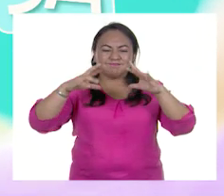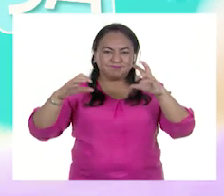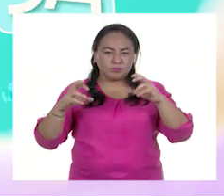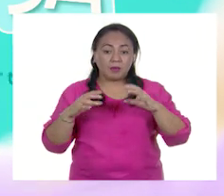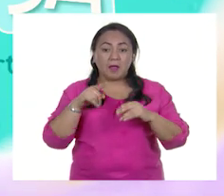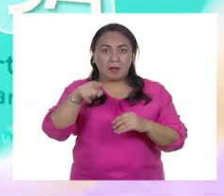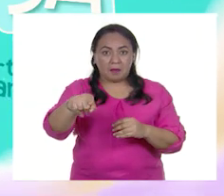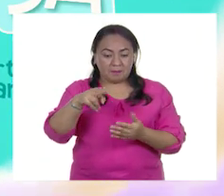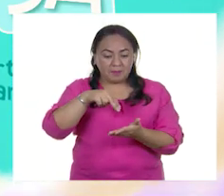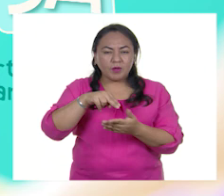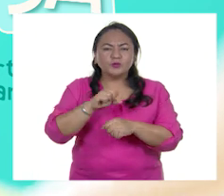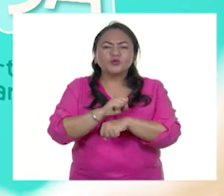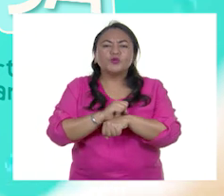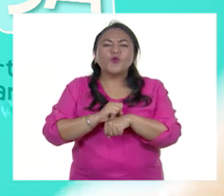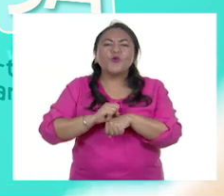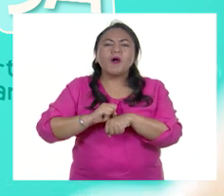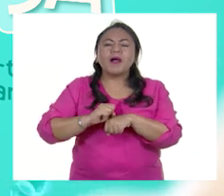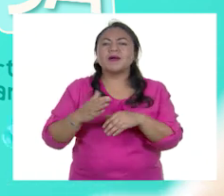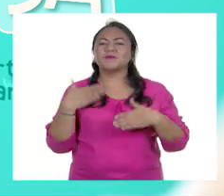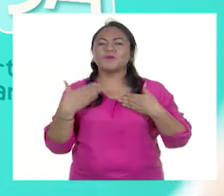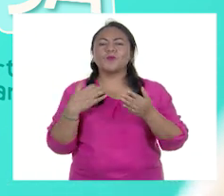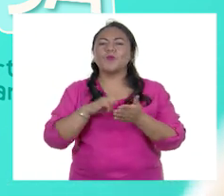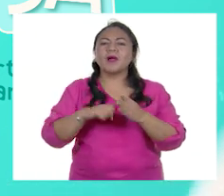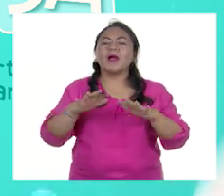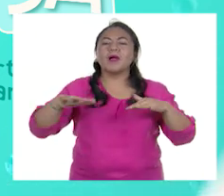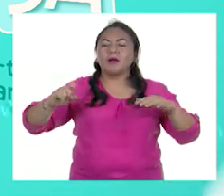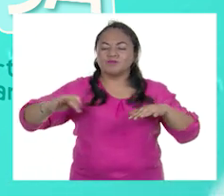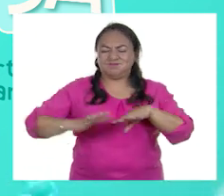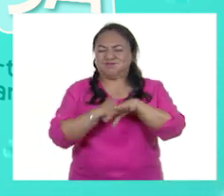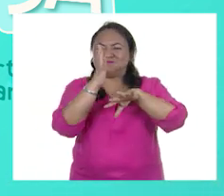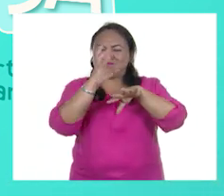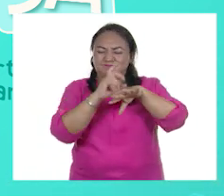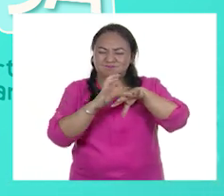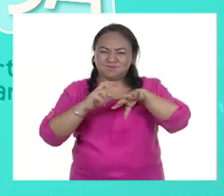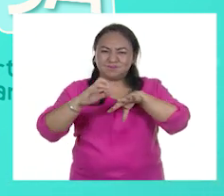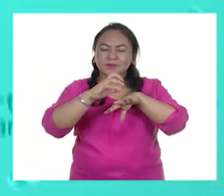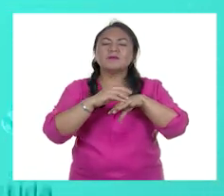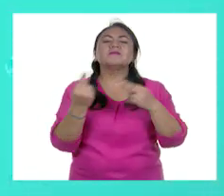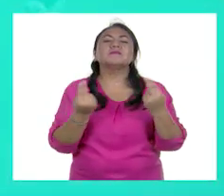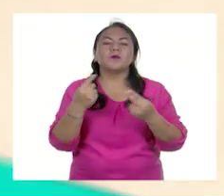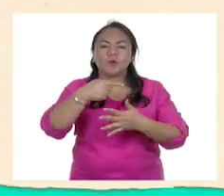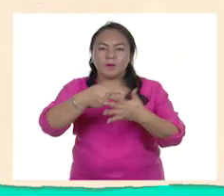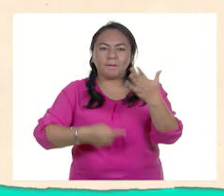Para hacer pintura suave y divertida como la espuma del mar necesitas